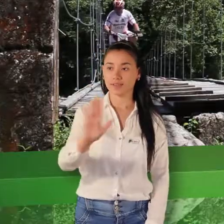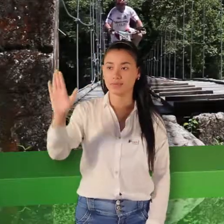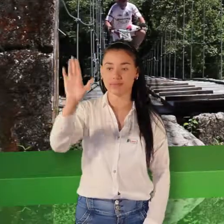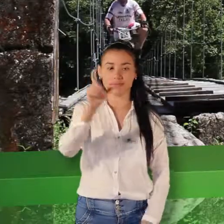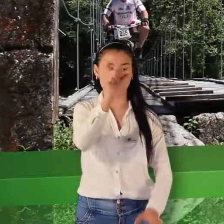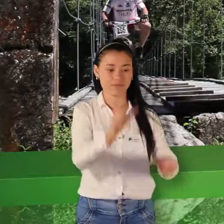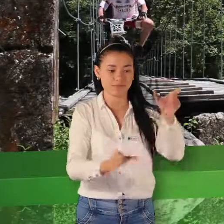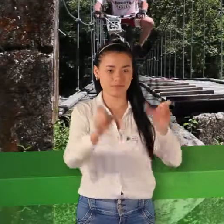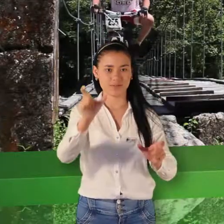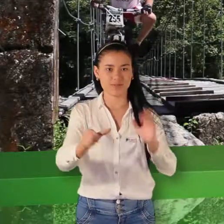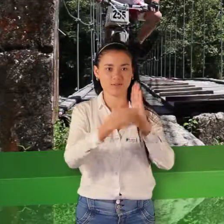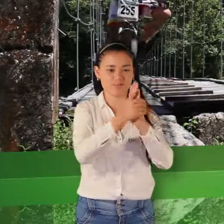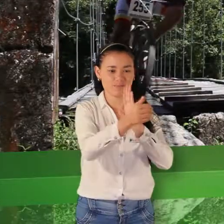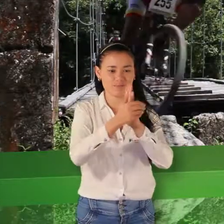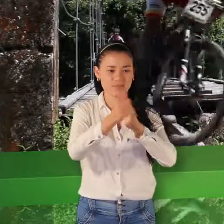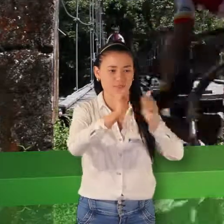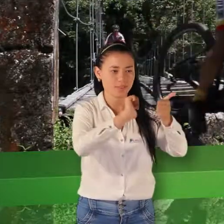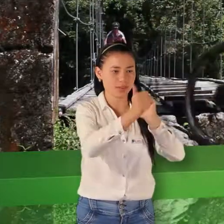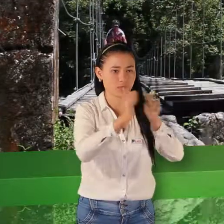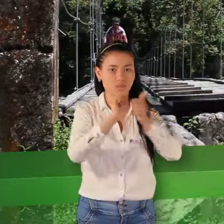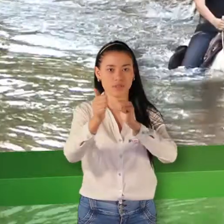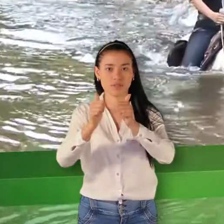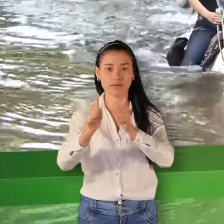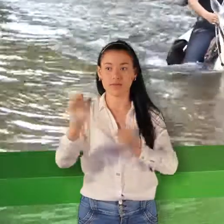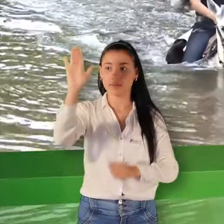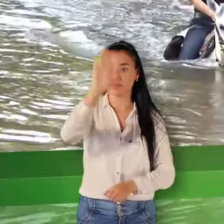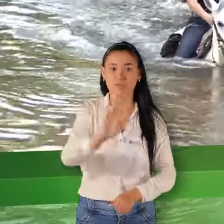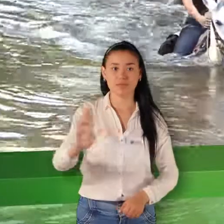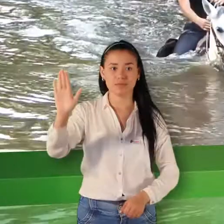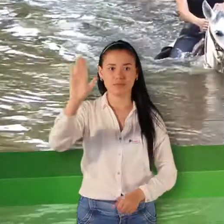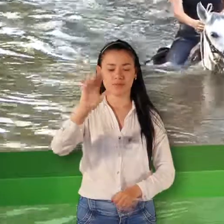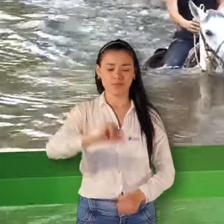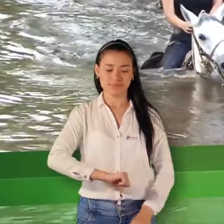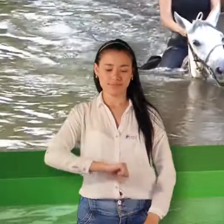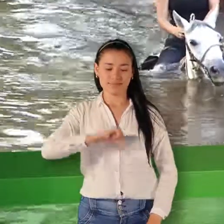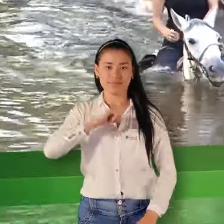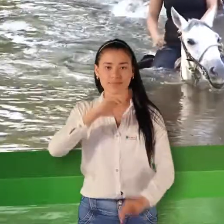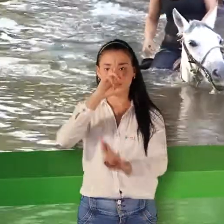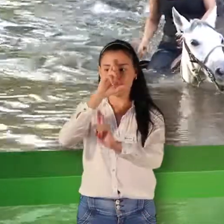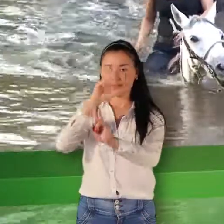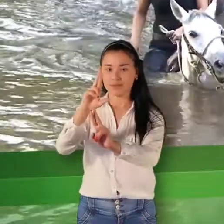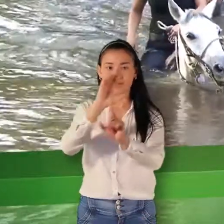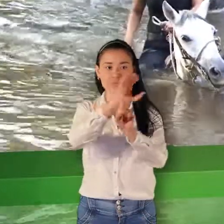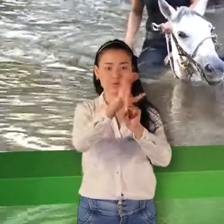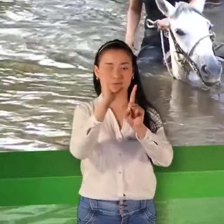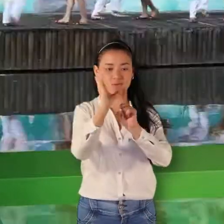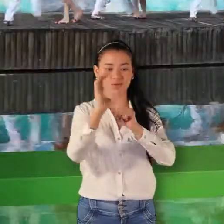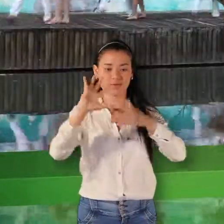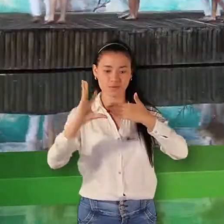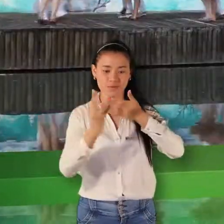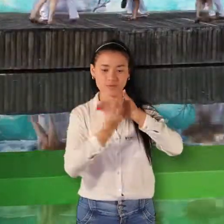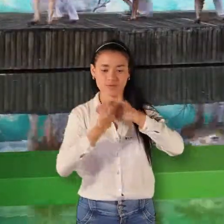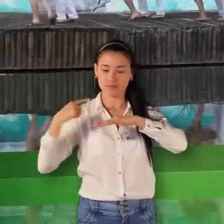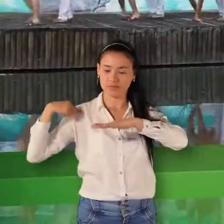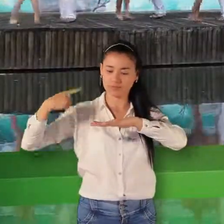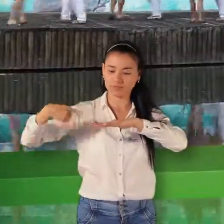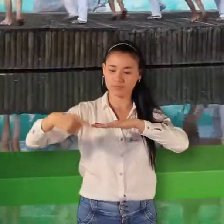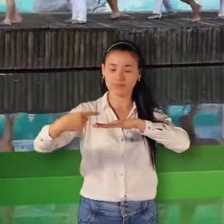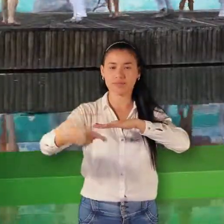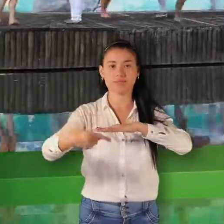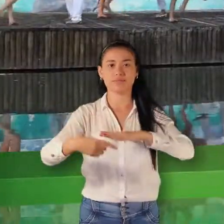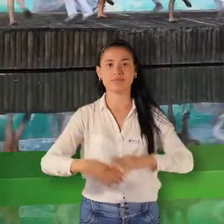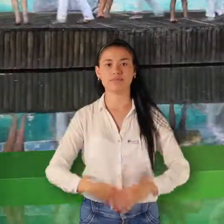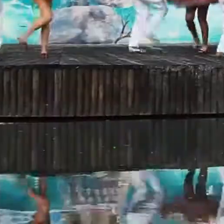Un departamento que genere talento deportivo y un departamento arraigado, orgulloso y respetuoso de su cultura, folclor